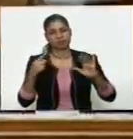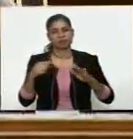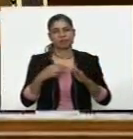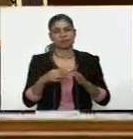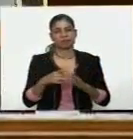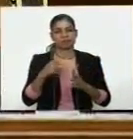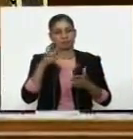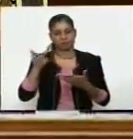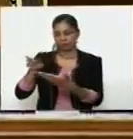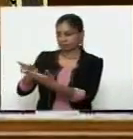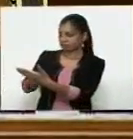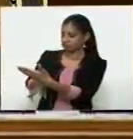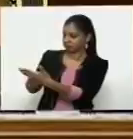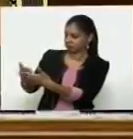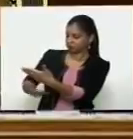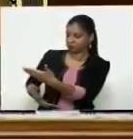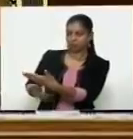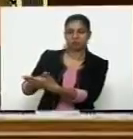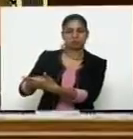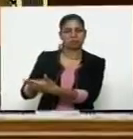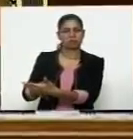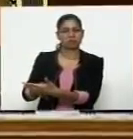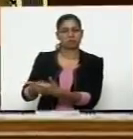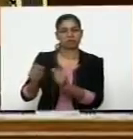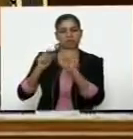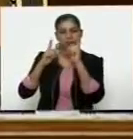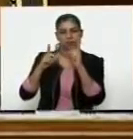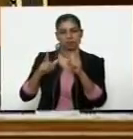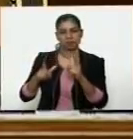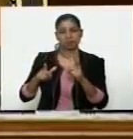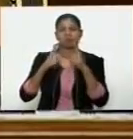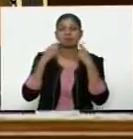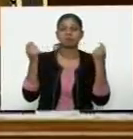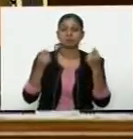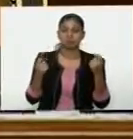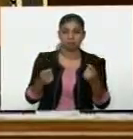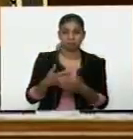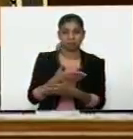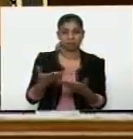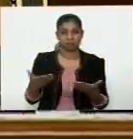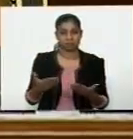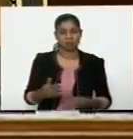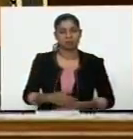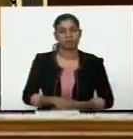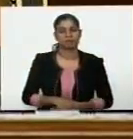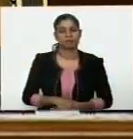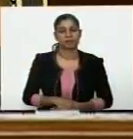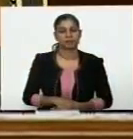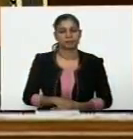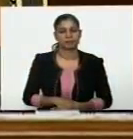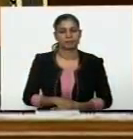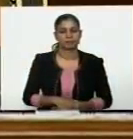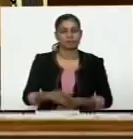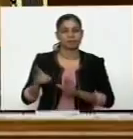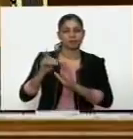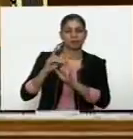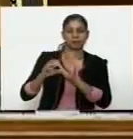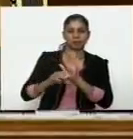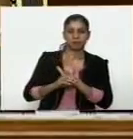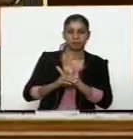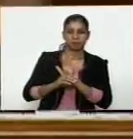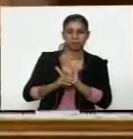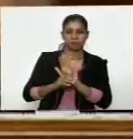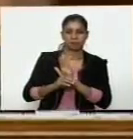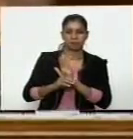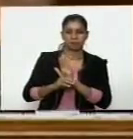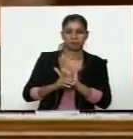orden ejecutiva, nos encontramos con esto, que tiene que conocer el pueblo de Venezuela. Como buen decreto,